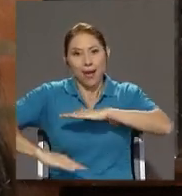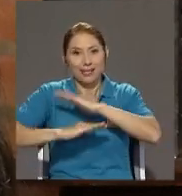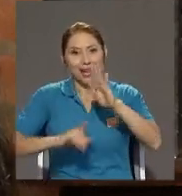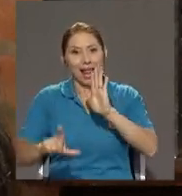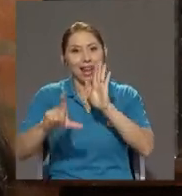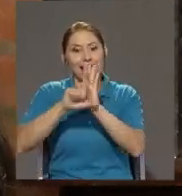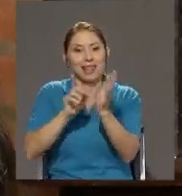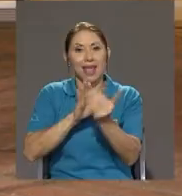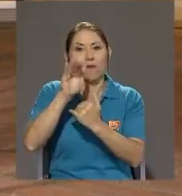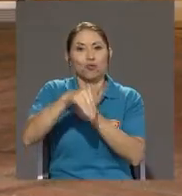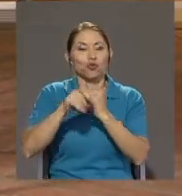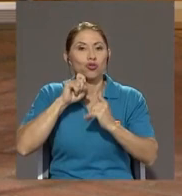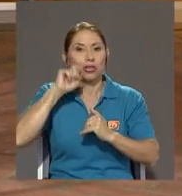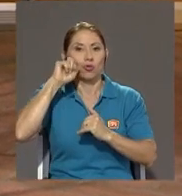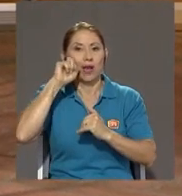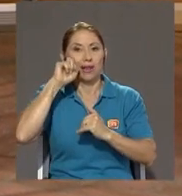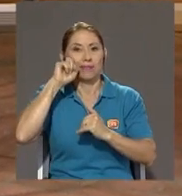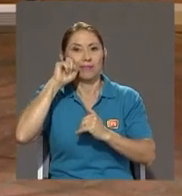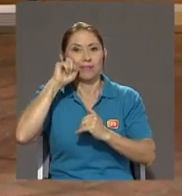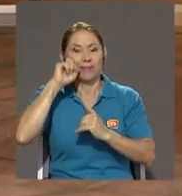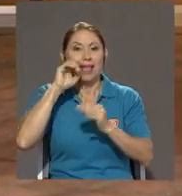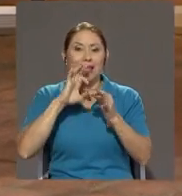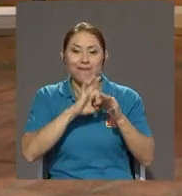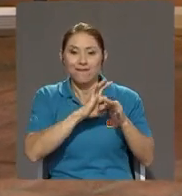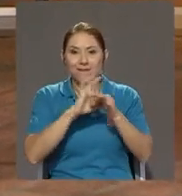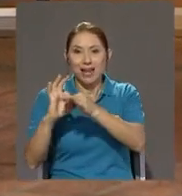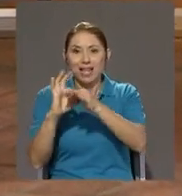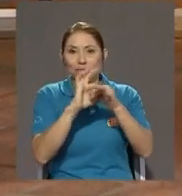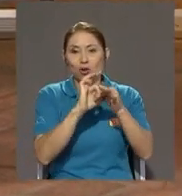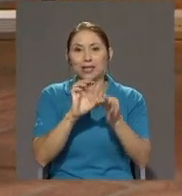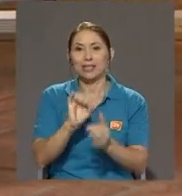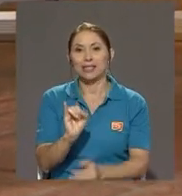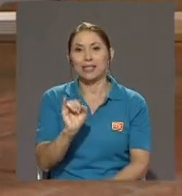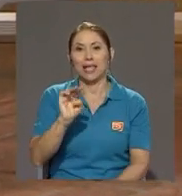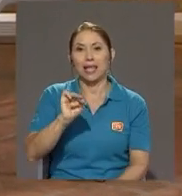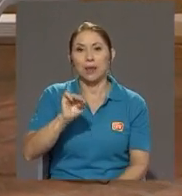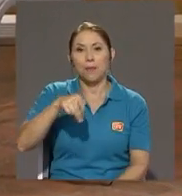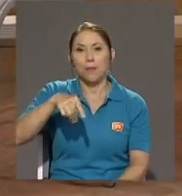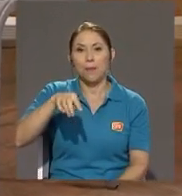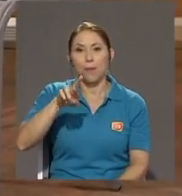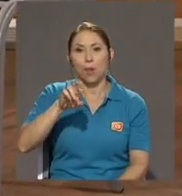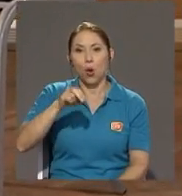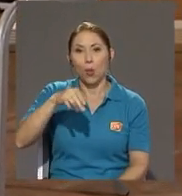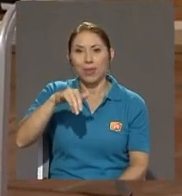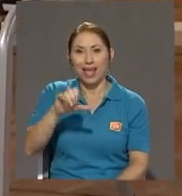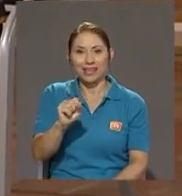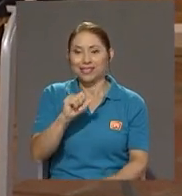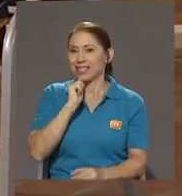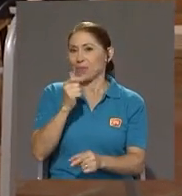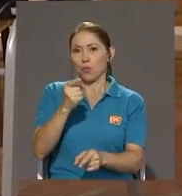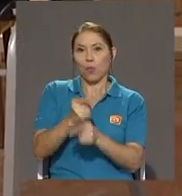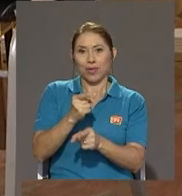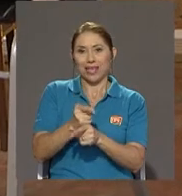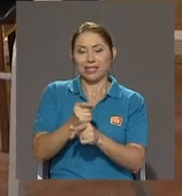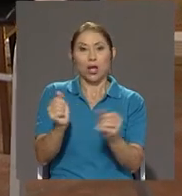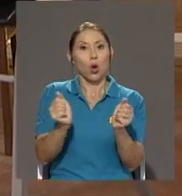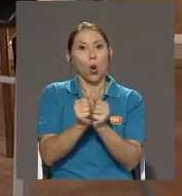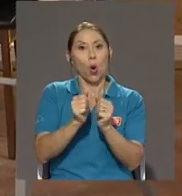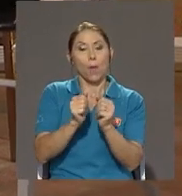y en particular con las relaciones impropias con personas menores de edad. Y entonces me puse a cuantificarla y me da un